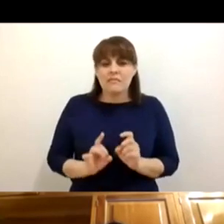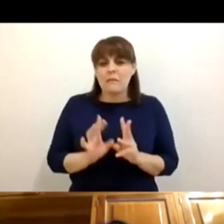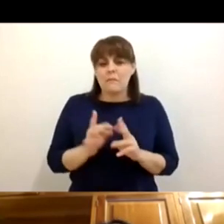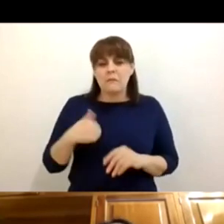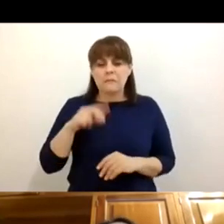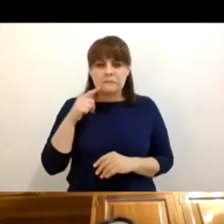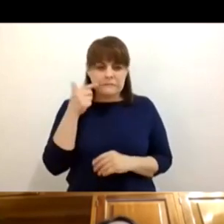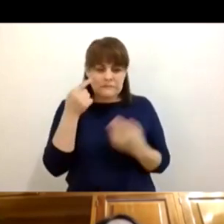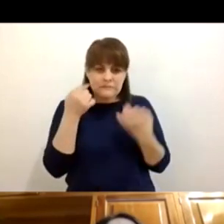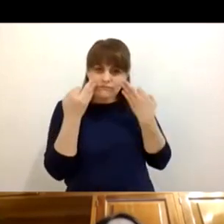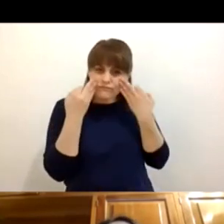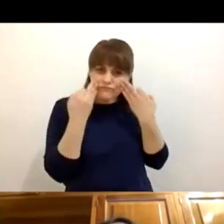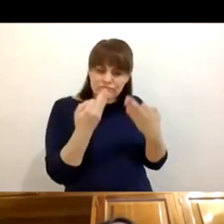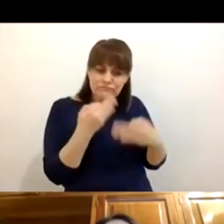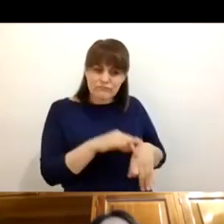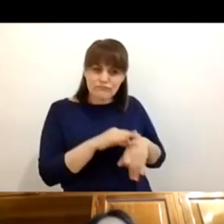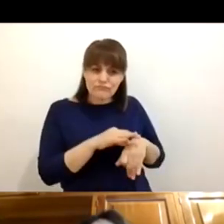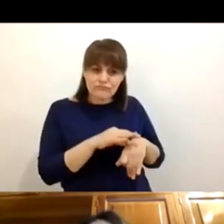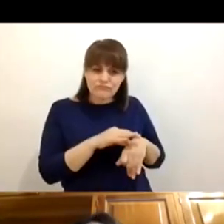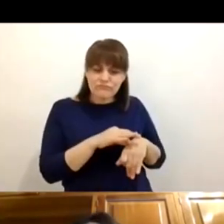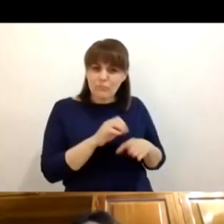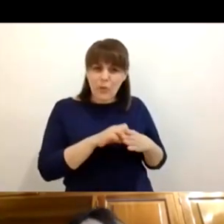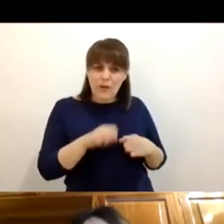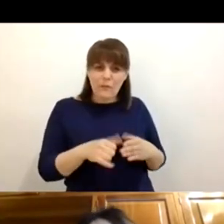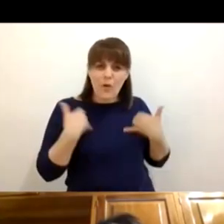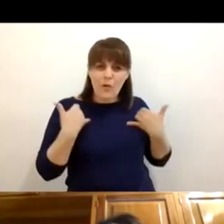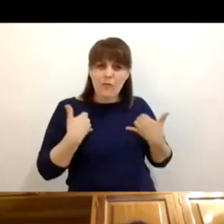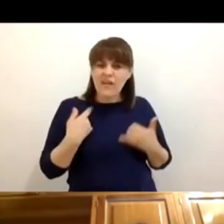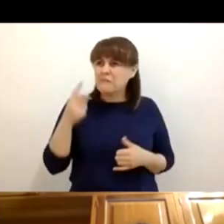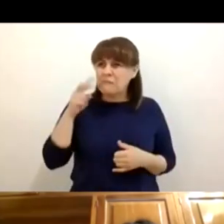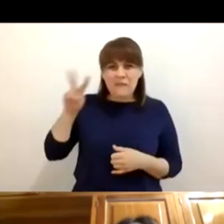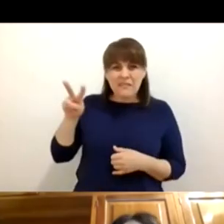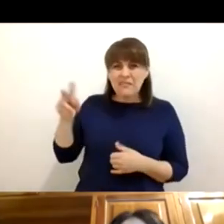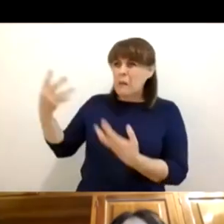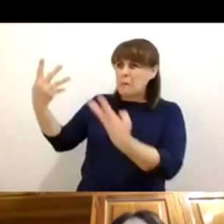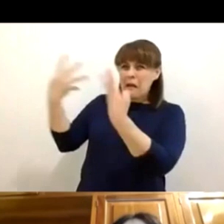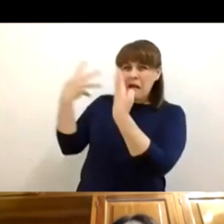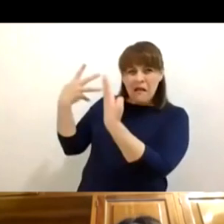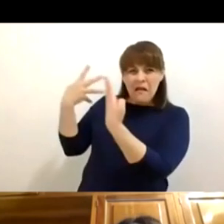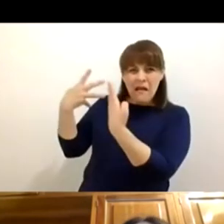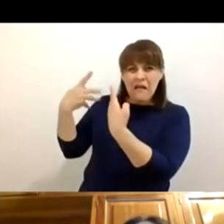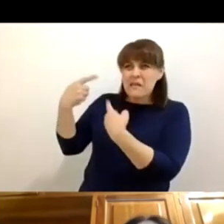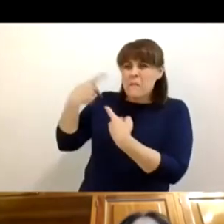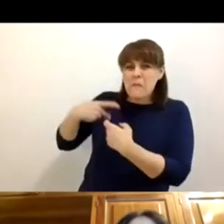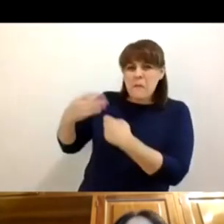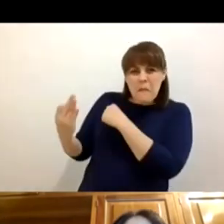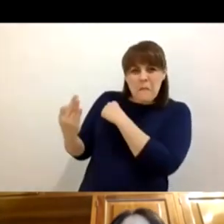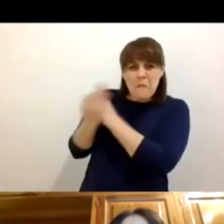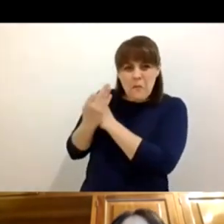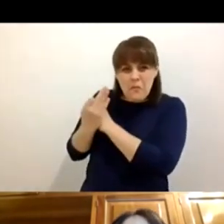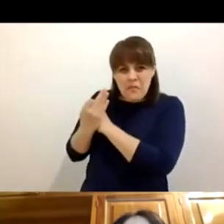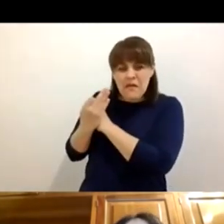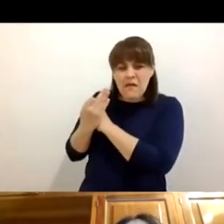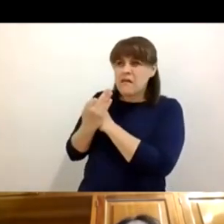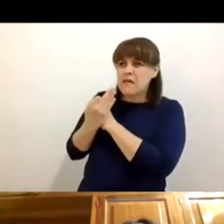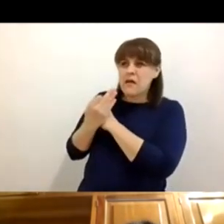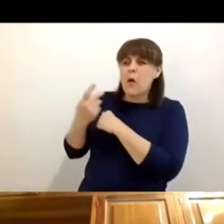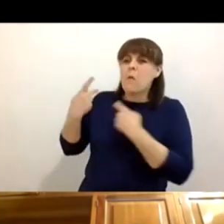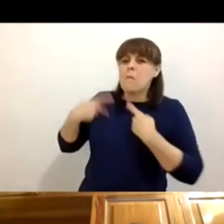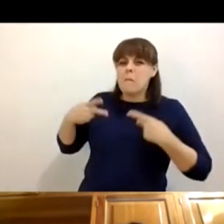un poco los chicos es como de, ya ven, ahora ya me regañó mi defensor, ya me regañó mi supervisor, porque tuve una recaída, ¿no? Entonces es